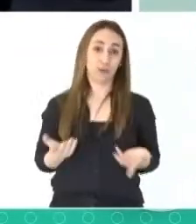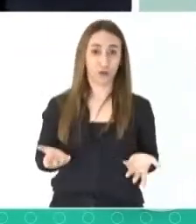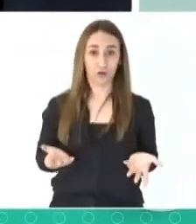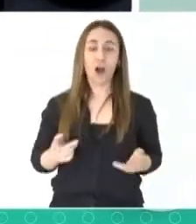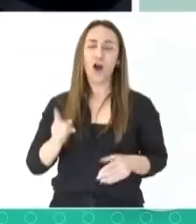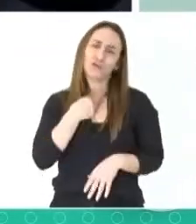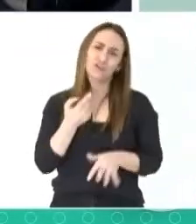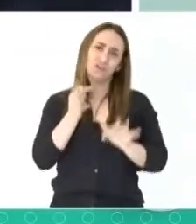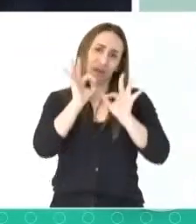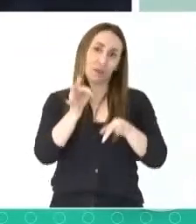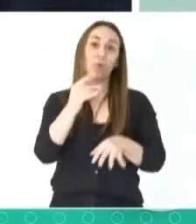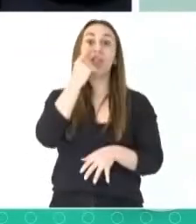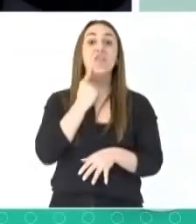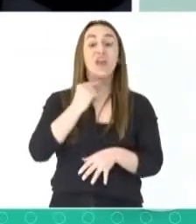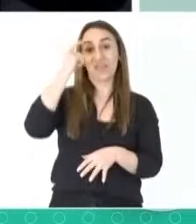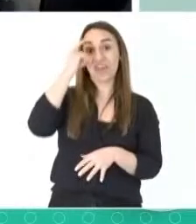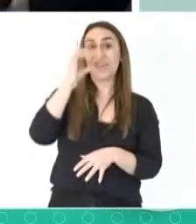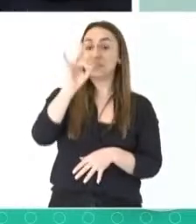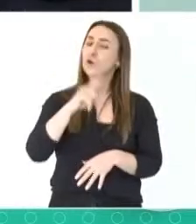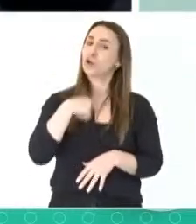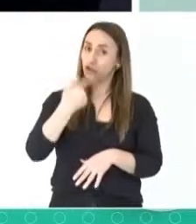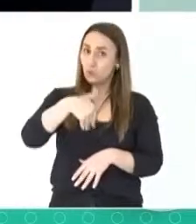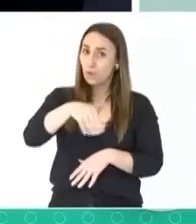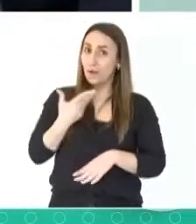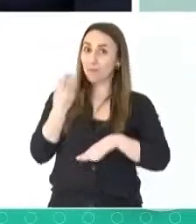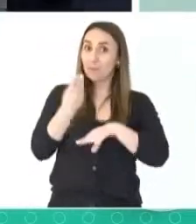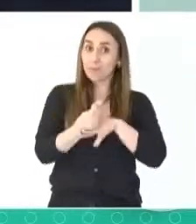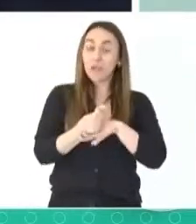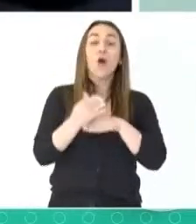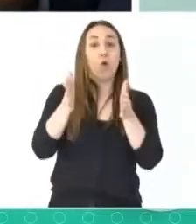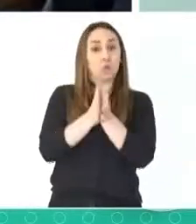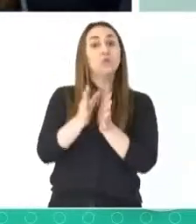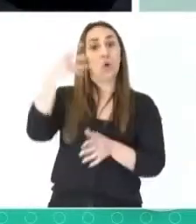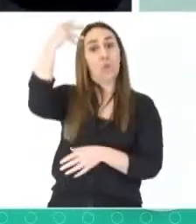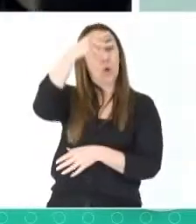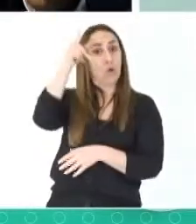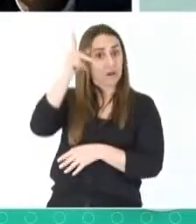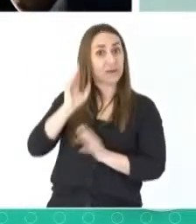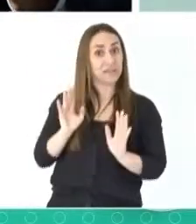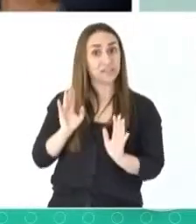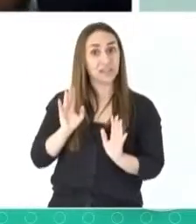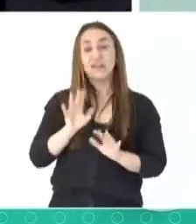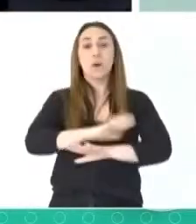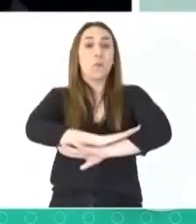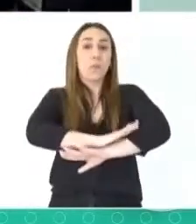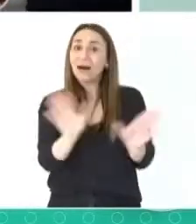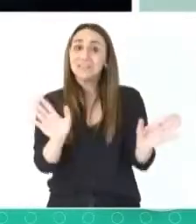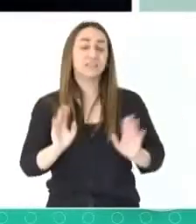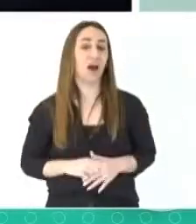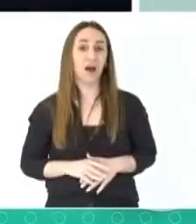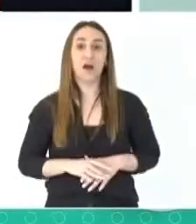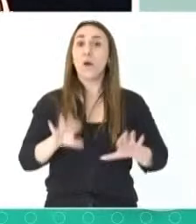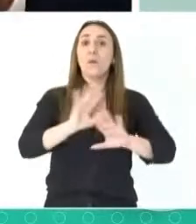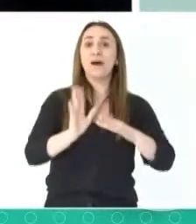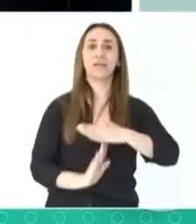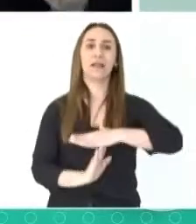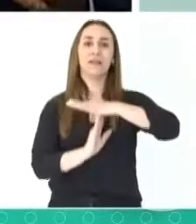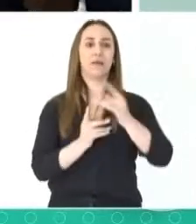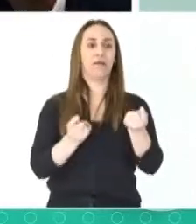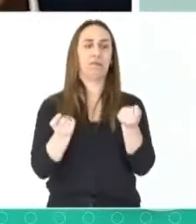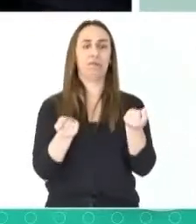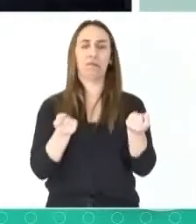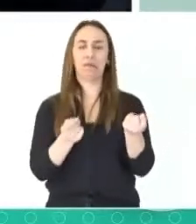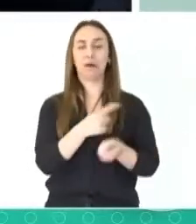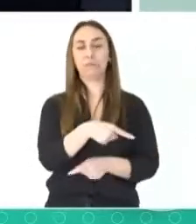el 10 de diciembre cuando seamos gobierno nacional con Patricia bur se terminan los intermediarios se terminan los gerenciadores de la